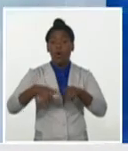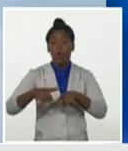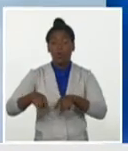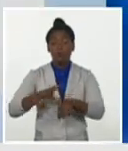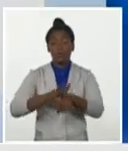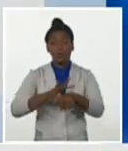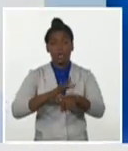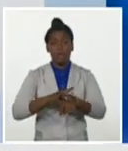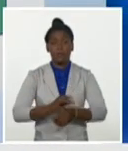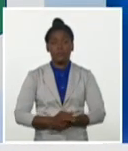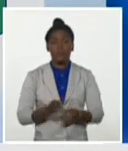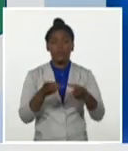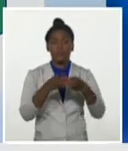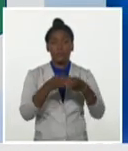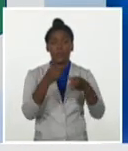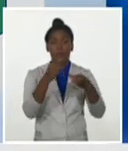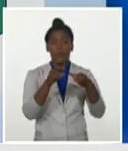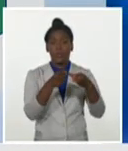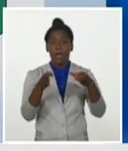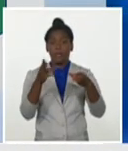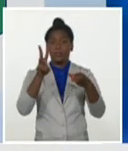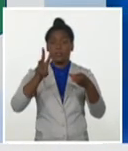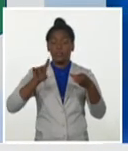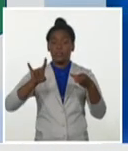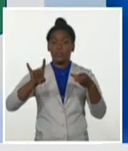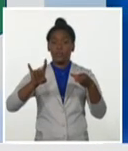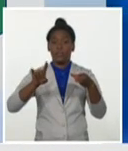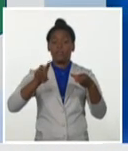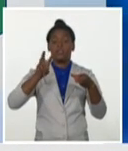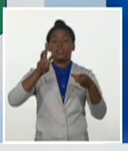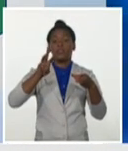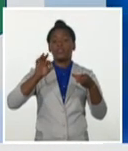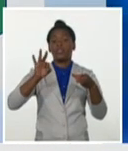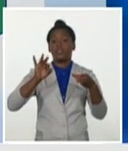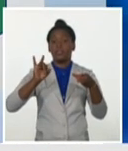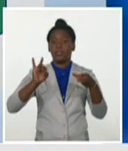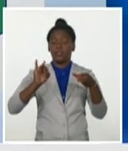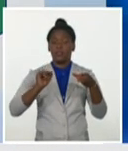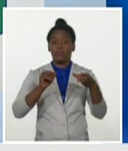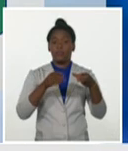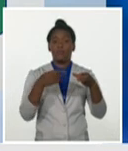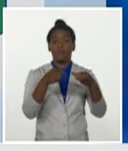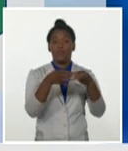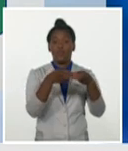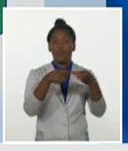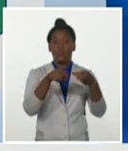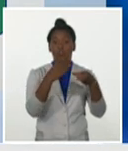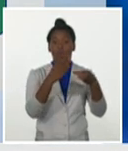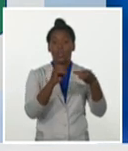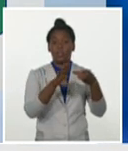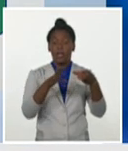39 años se diagnosticaron 387 ayer, de 40 a 59,